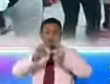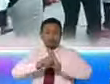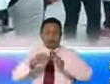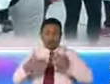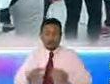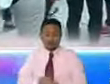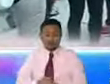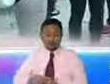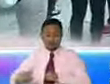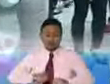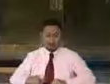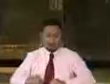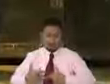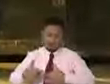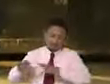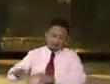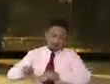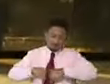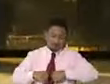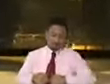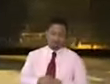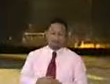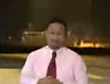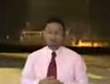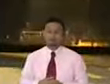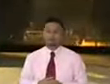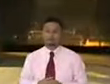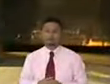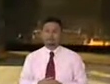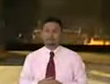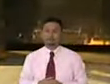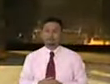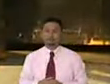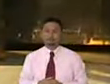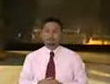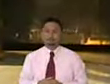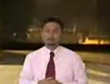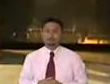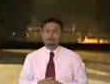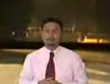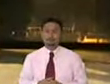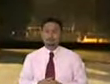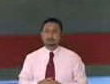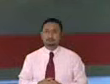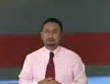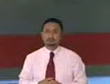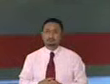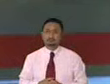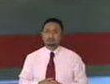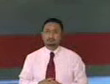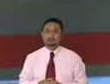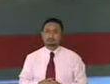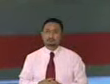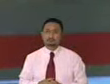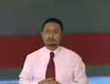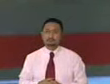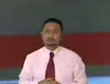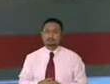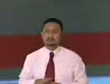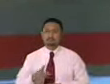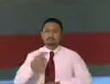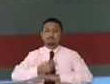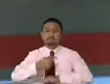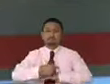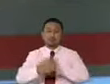a trámite la propuesta del primer mandatario, informó Jorge Escobar. El gerente de